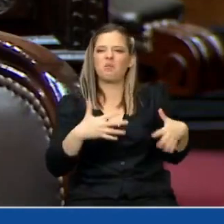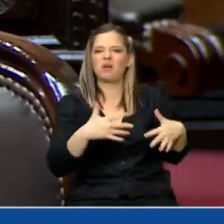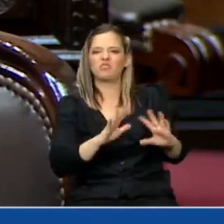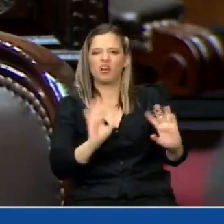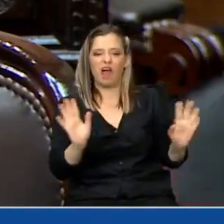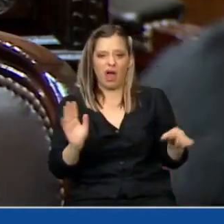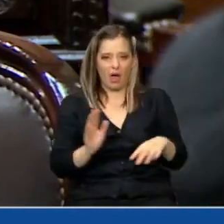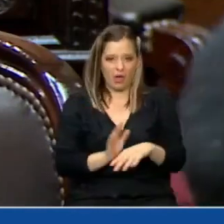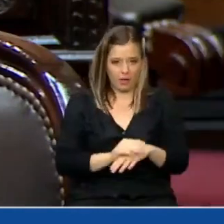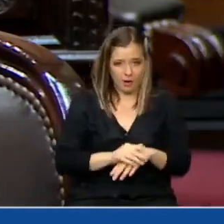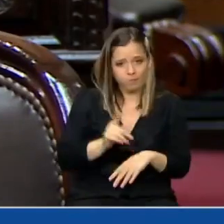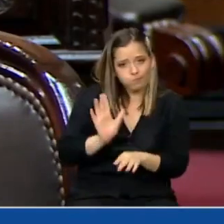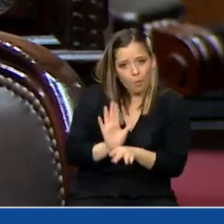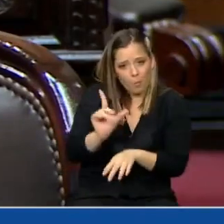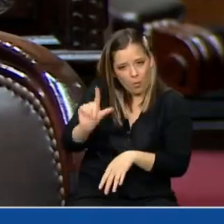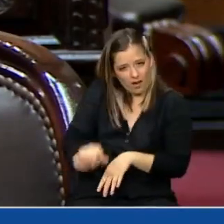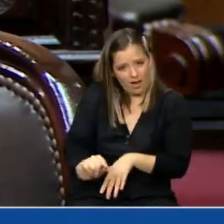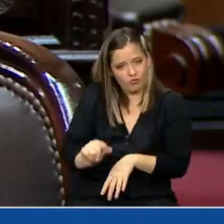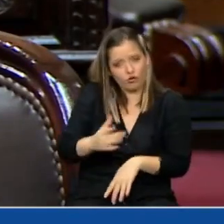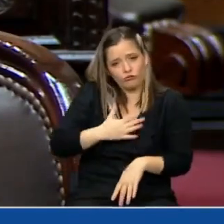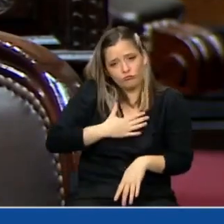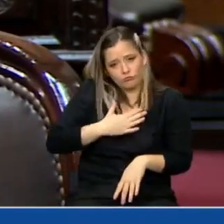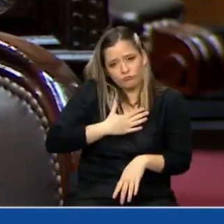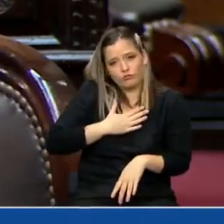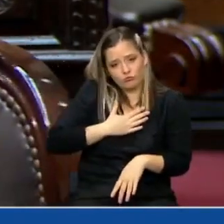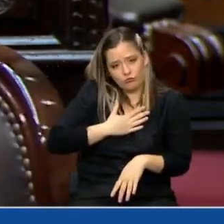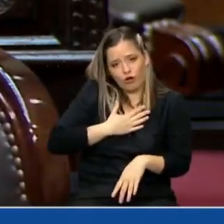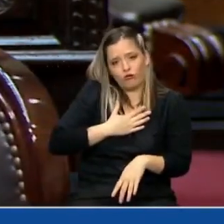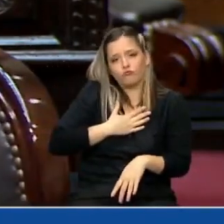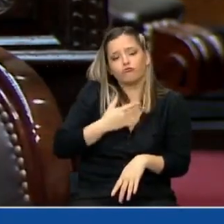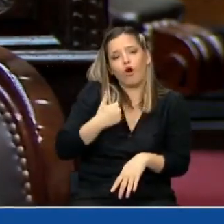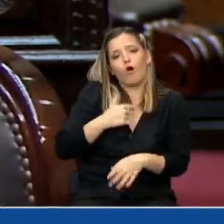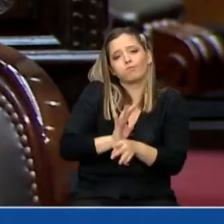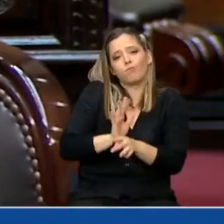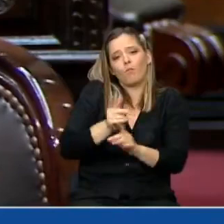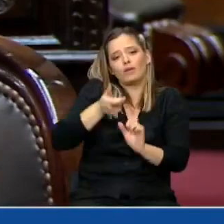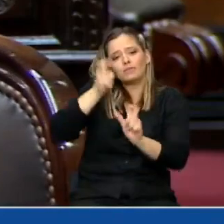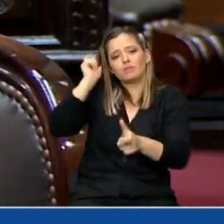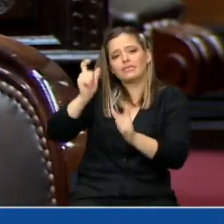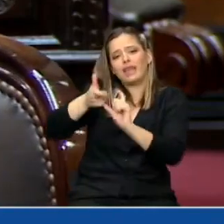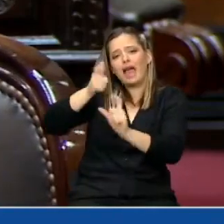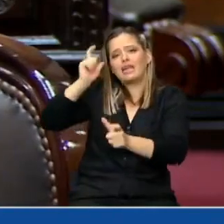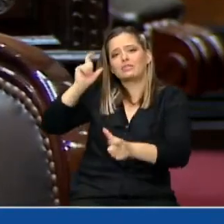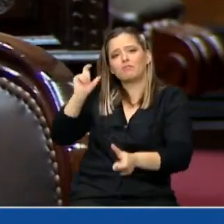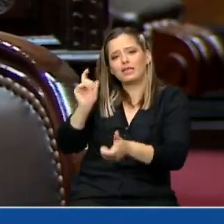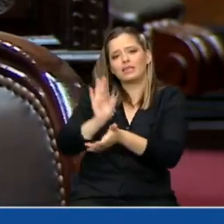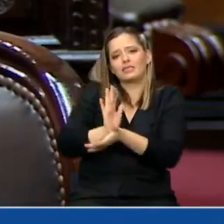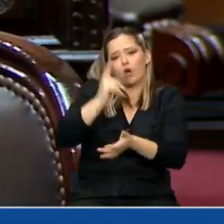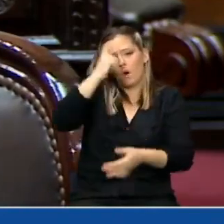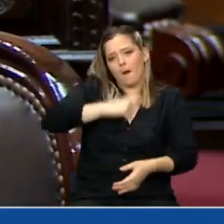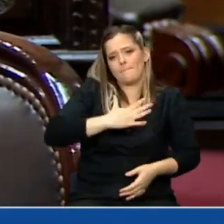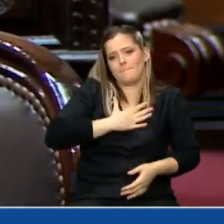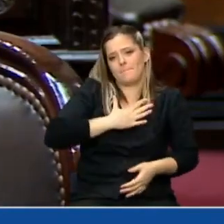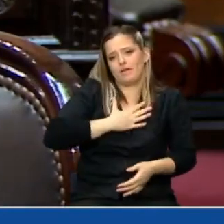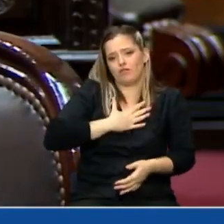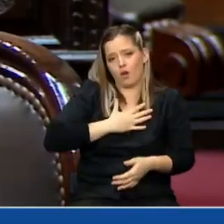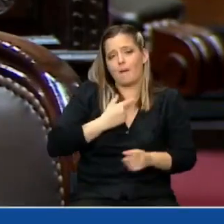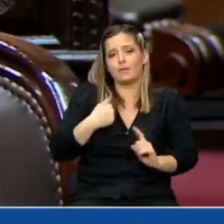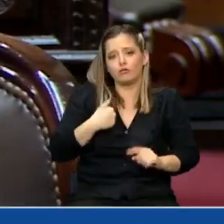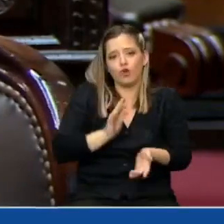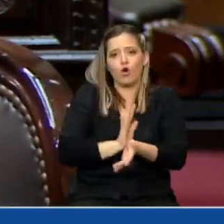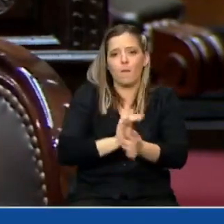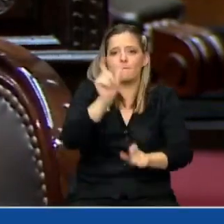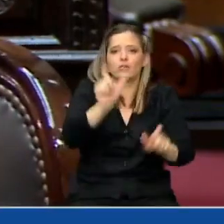Hablo a título personal, como una experiencia personal, pero estoy representando a miles y miles de argentinos y